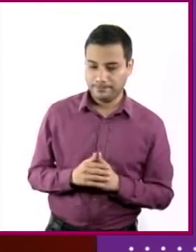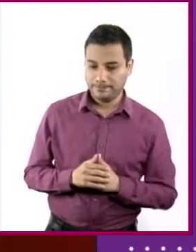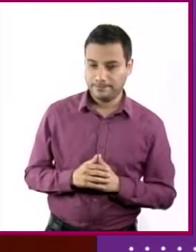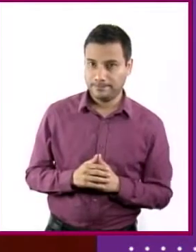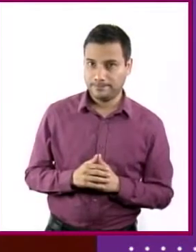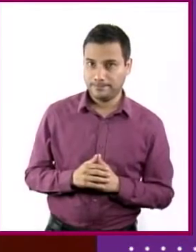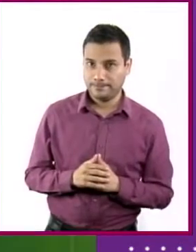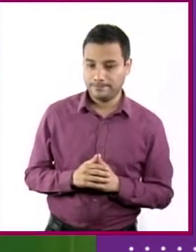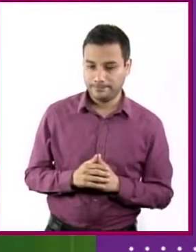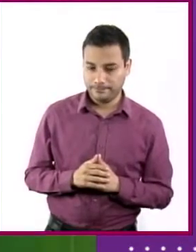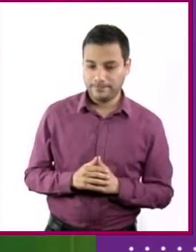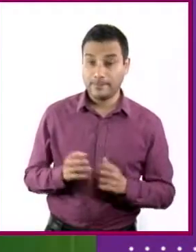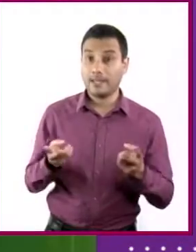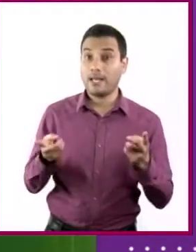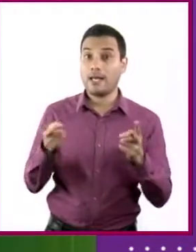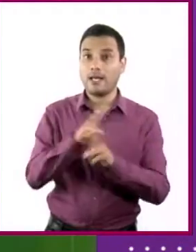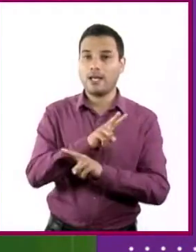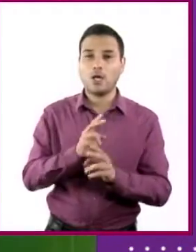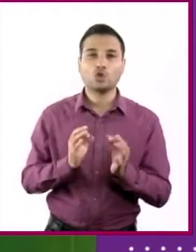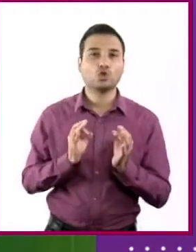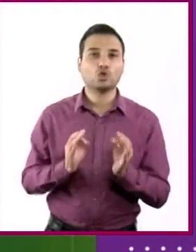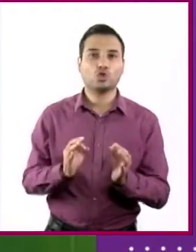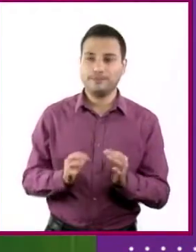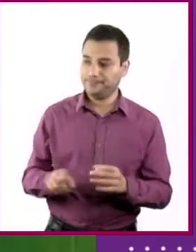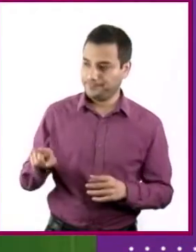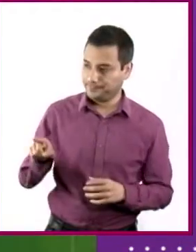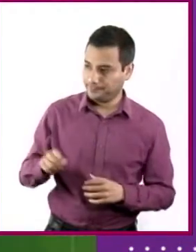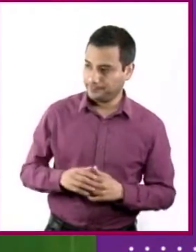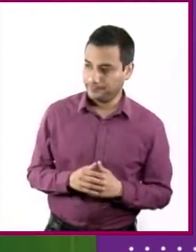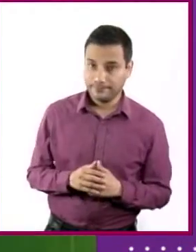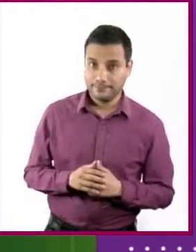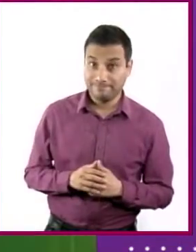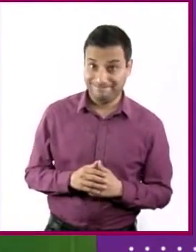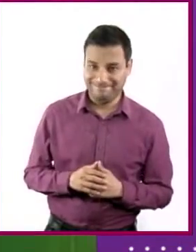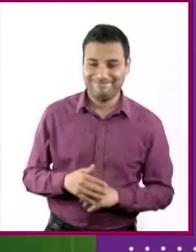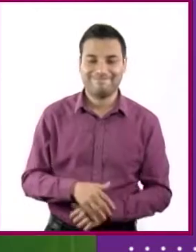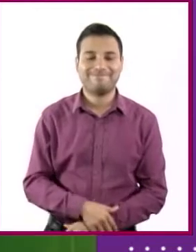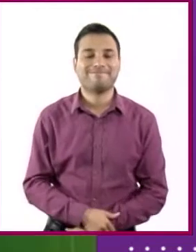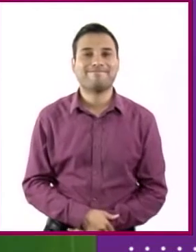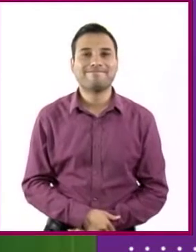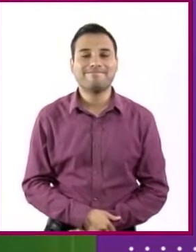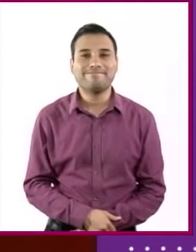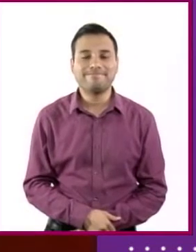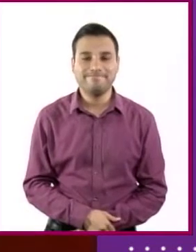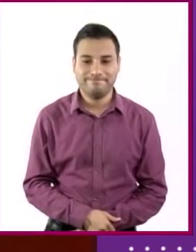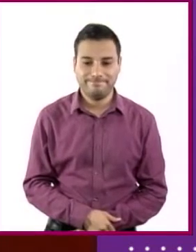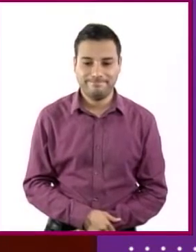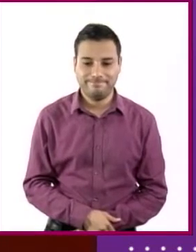you were 5, Decimos en forma interrogativa. Could you sing when you were 5?